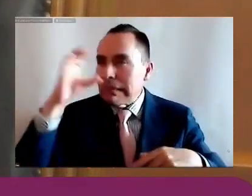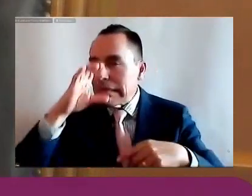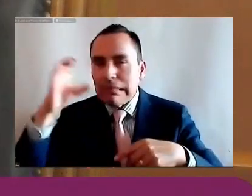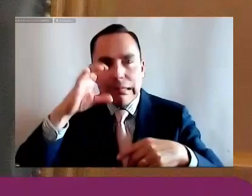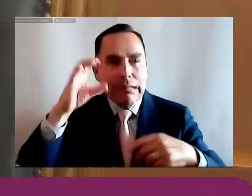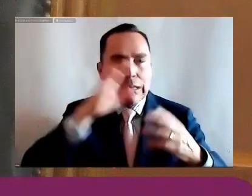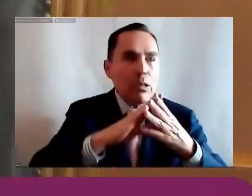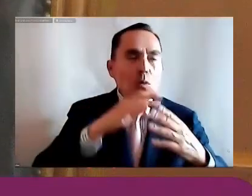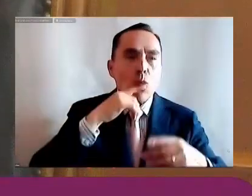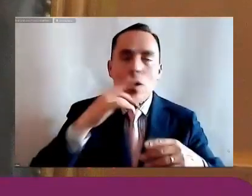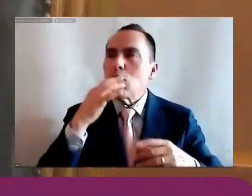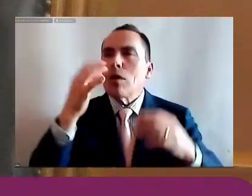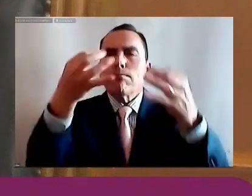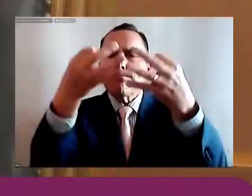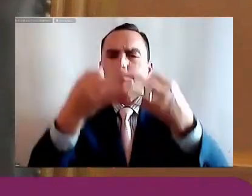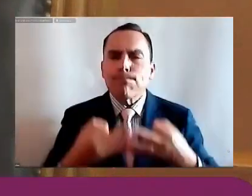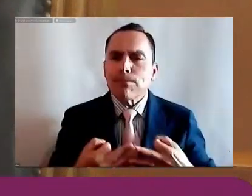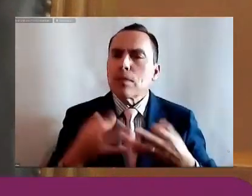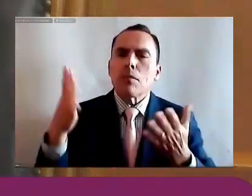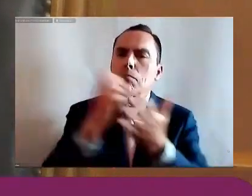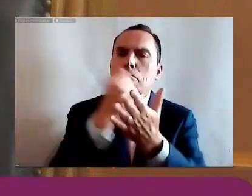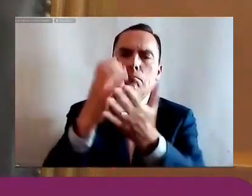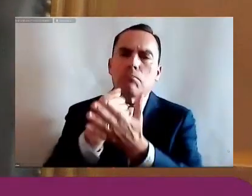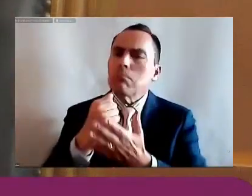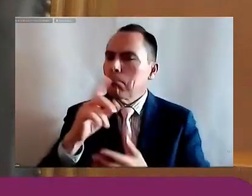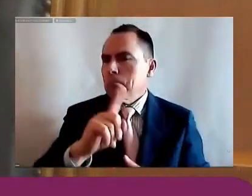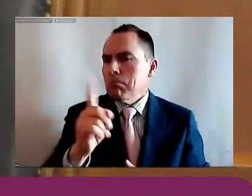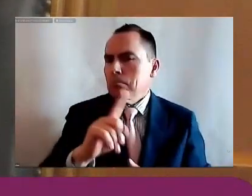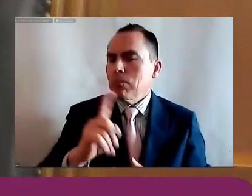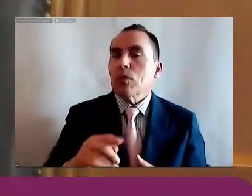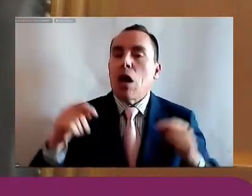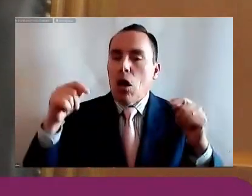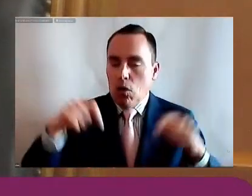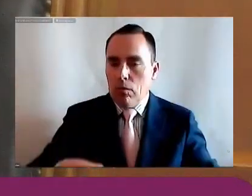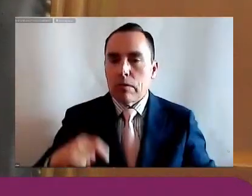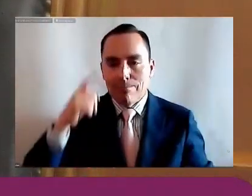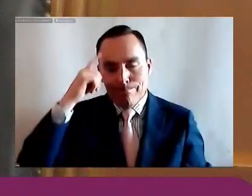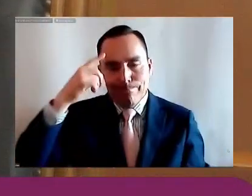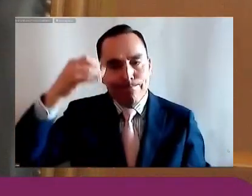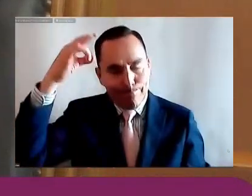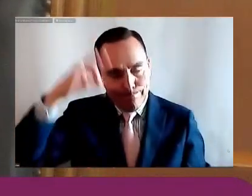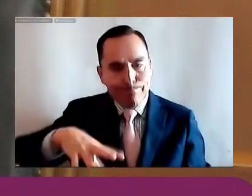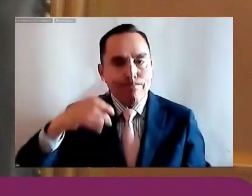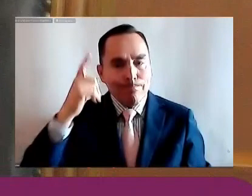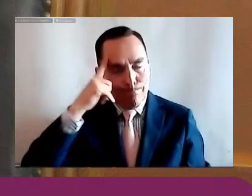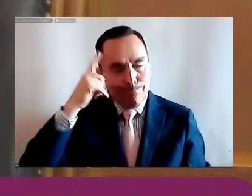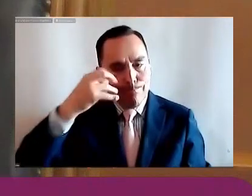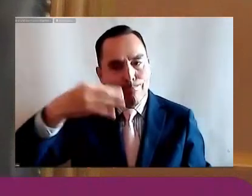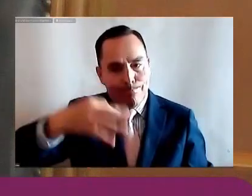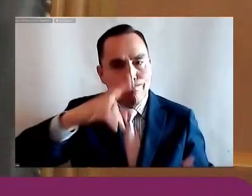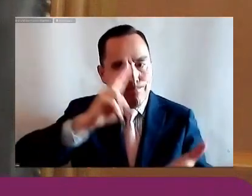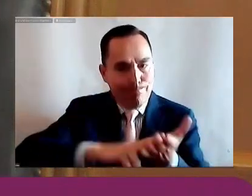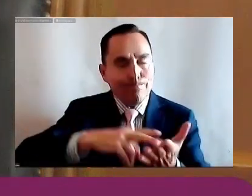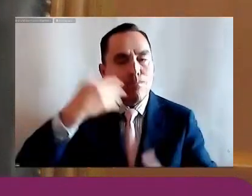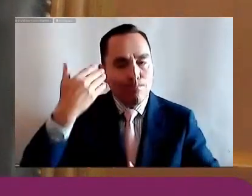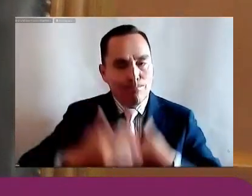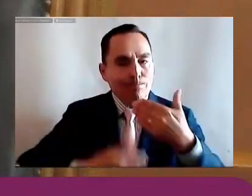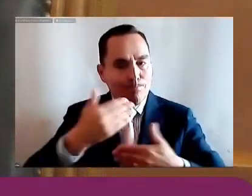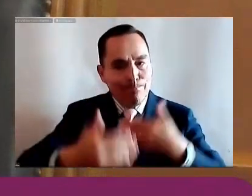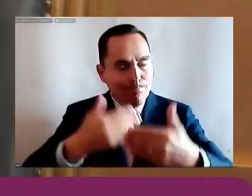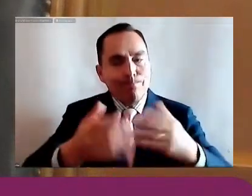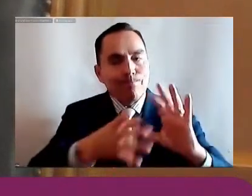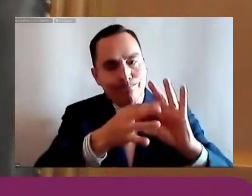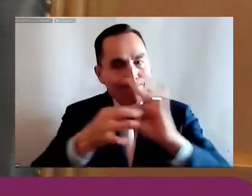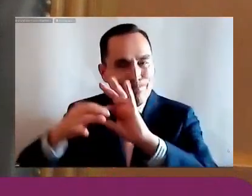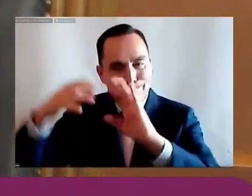cuentas de lo que se ha conquistado, sino que hay que estar muy convencido de que hay que seguir y que hay que profundizar más